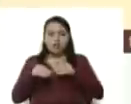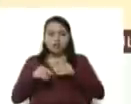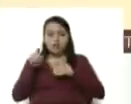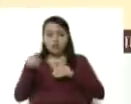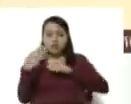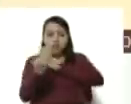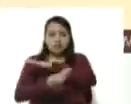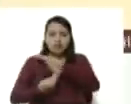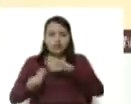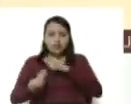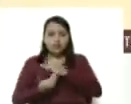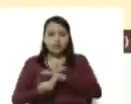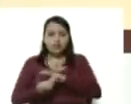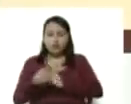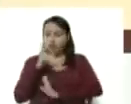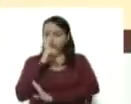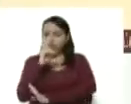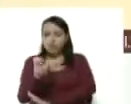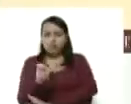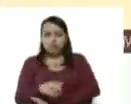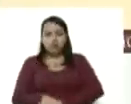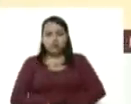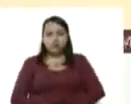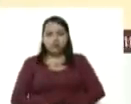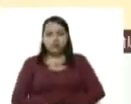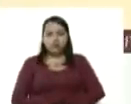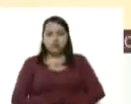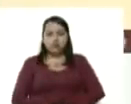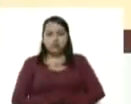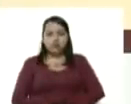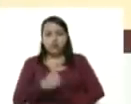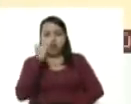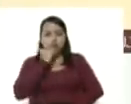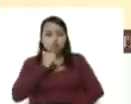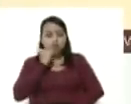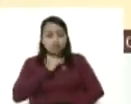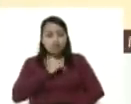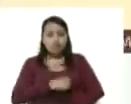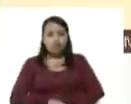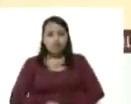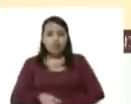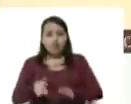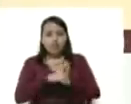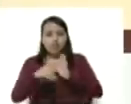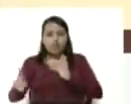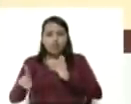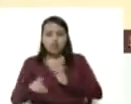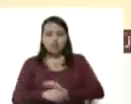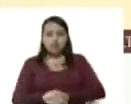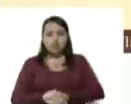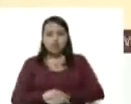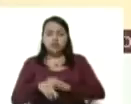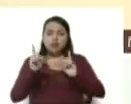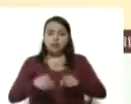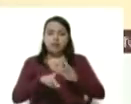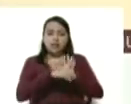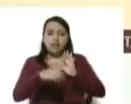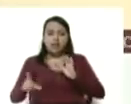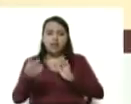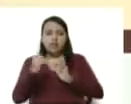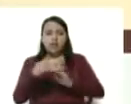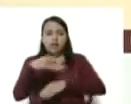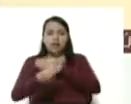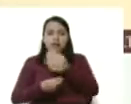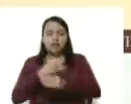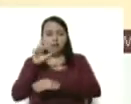fase terrible de vulnerabilidad del derecho y la legalidad, como está haciendo